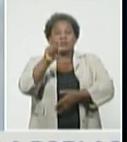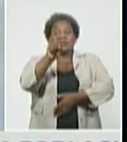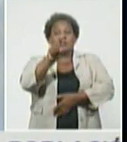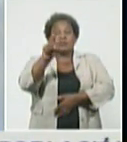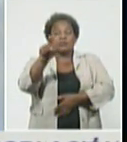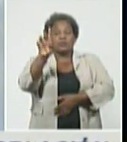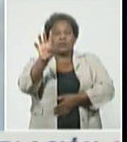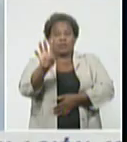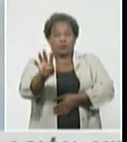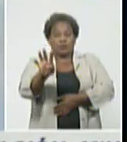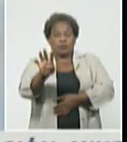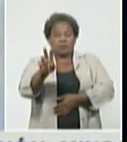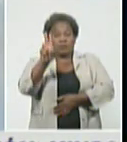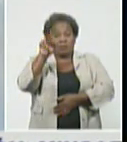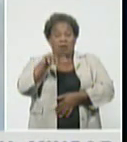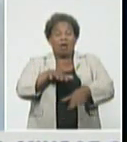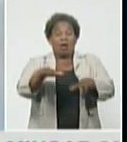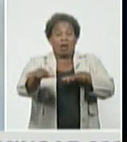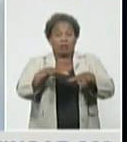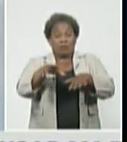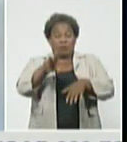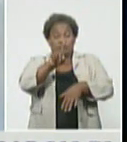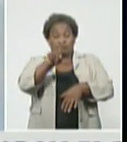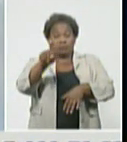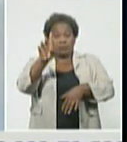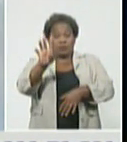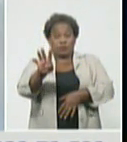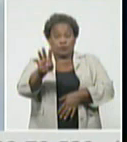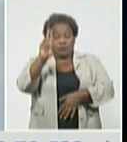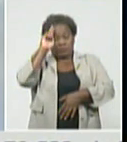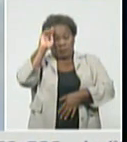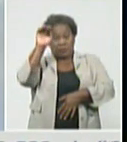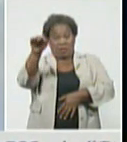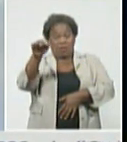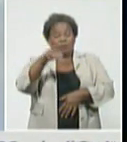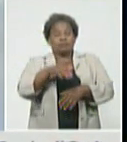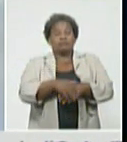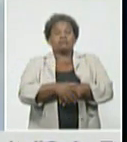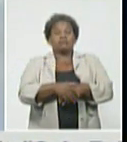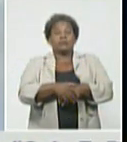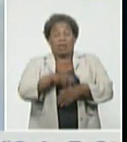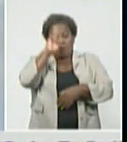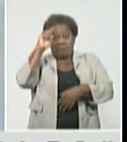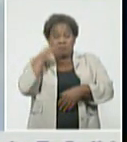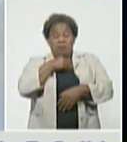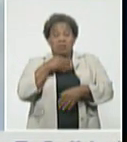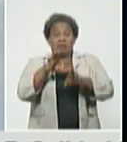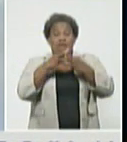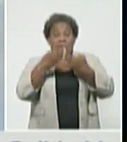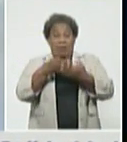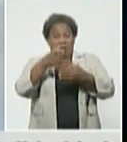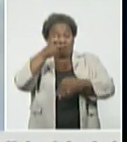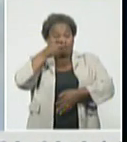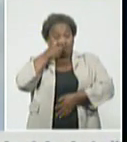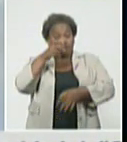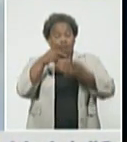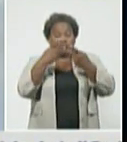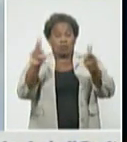sea, activos tenemos 114. En la atención primaria de salud se vigilan por nuestros